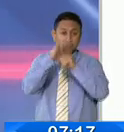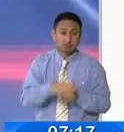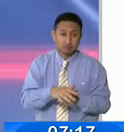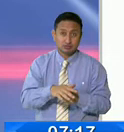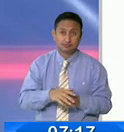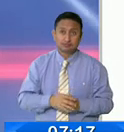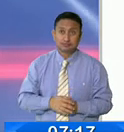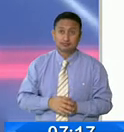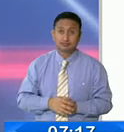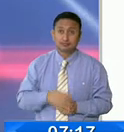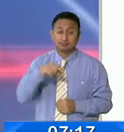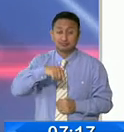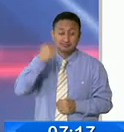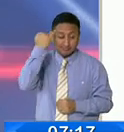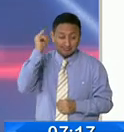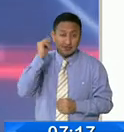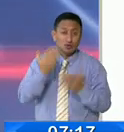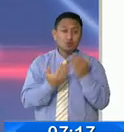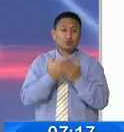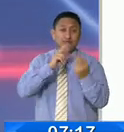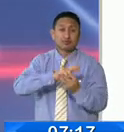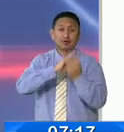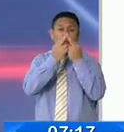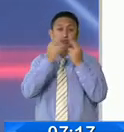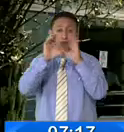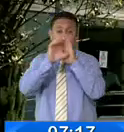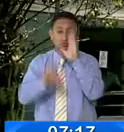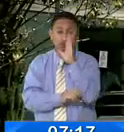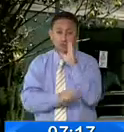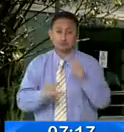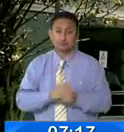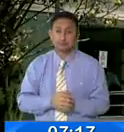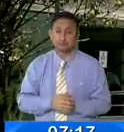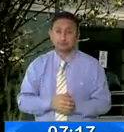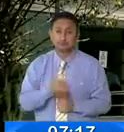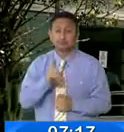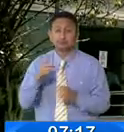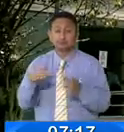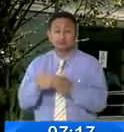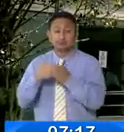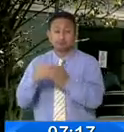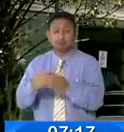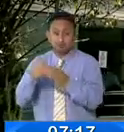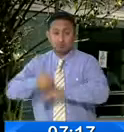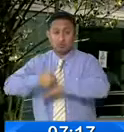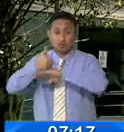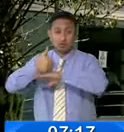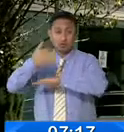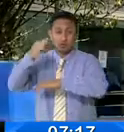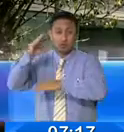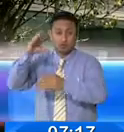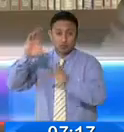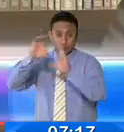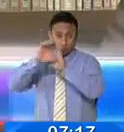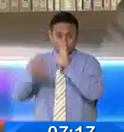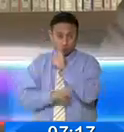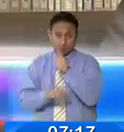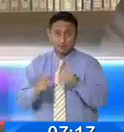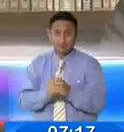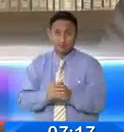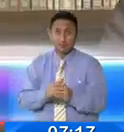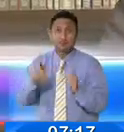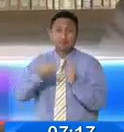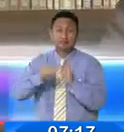esta iniciativa de reforma parcial a la Constitución. El comité anunció que acudirá a la Corte Constitucional y a lectura del abogado Ismael Quintana.